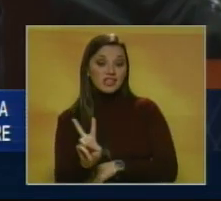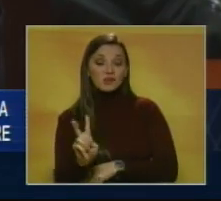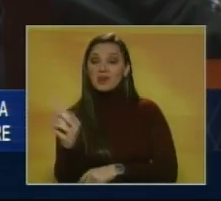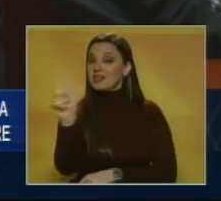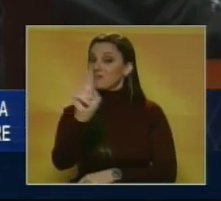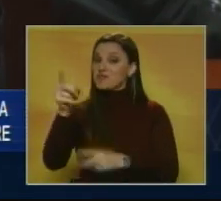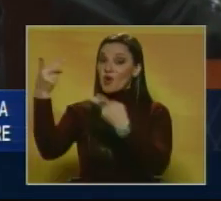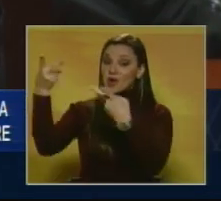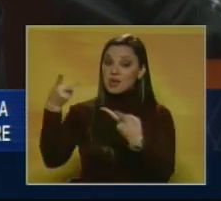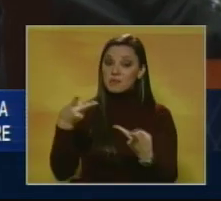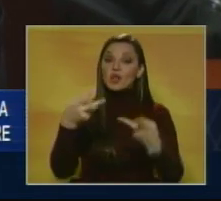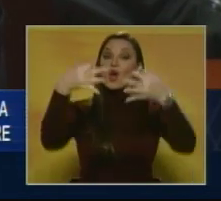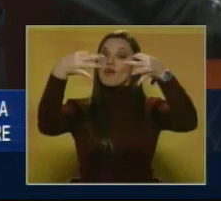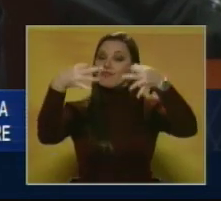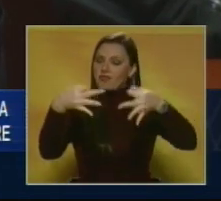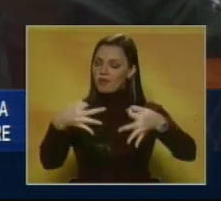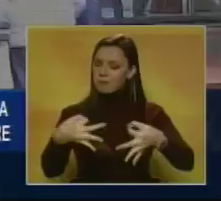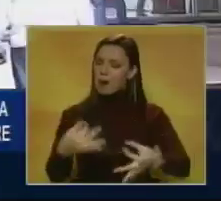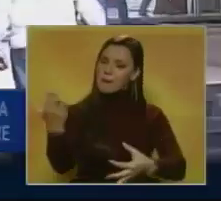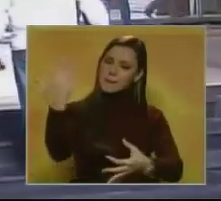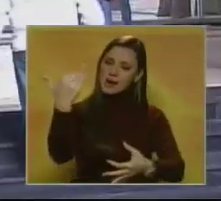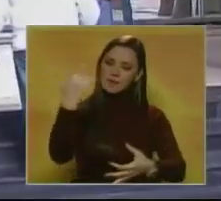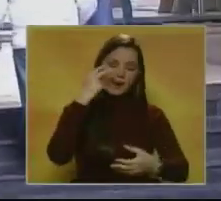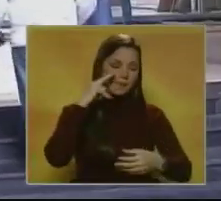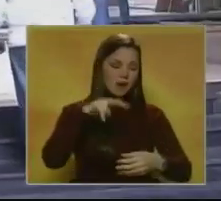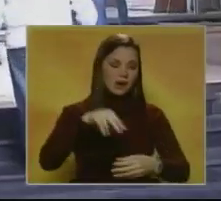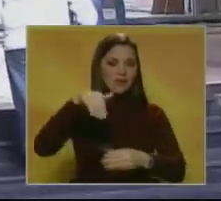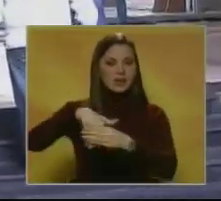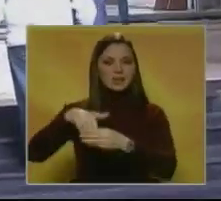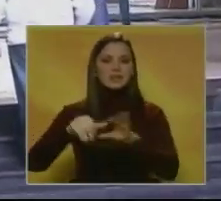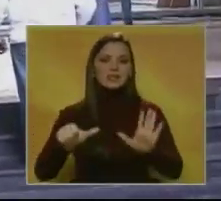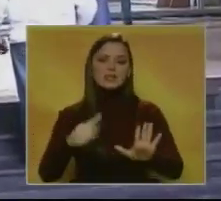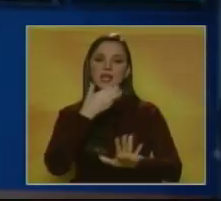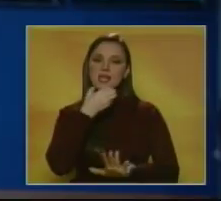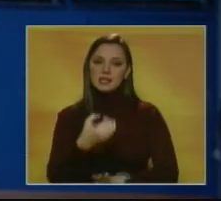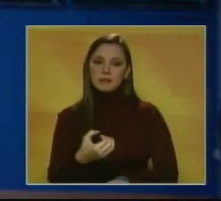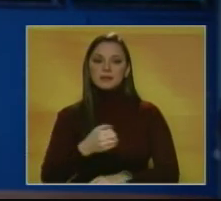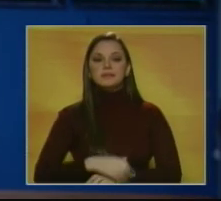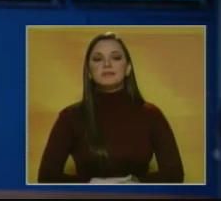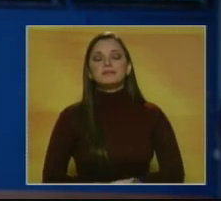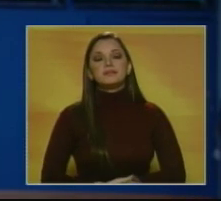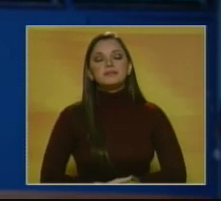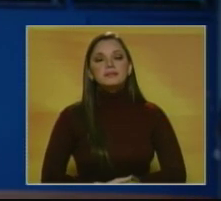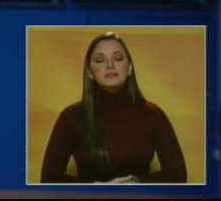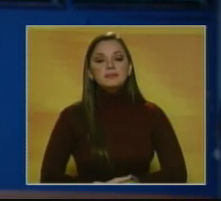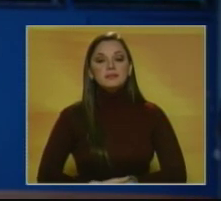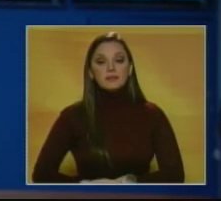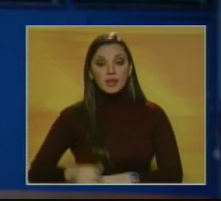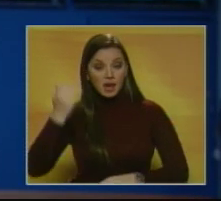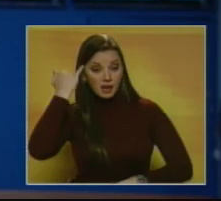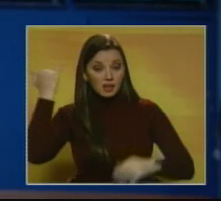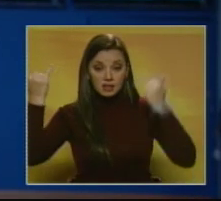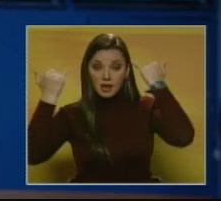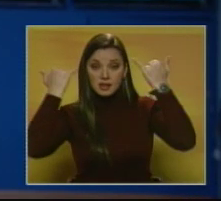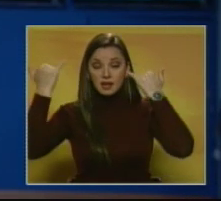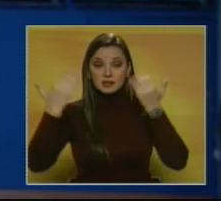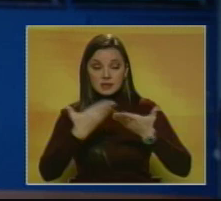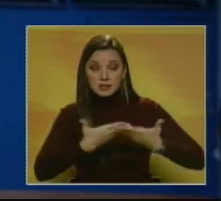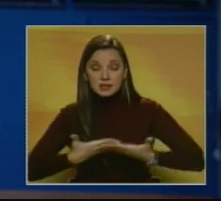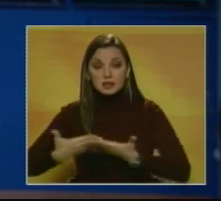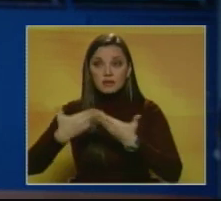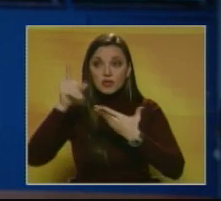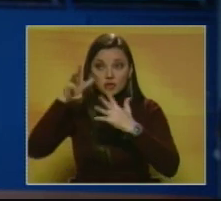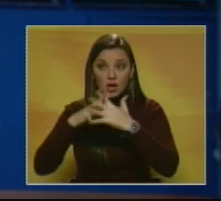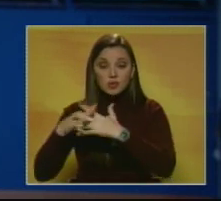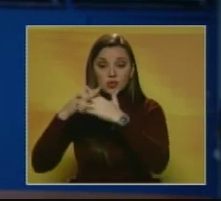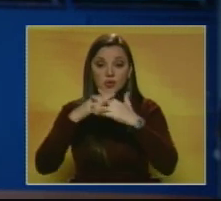invitación formal a Uruguay para participar en los comicios legislativos. Servicios de inteligencia de Estados Unidos y del